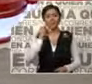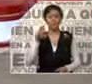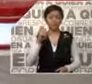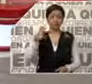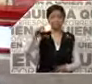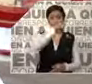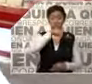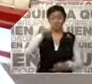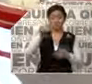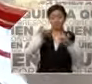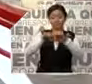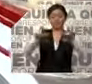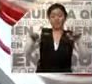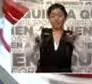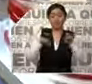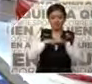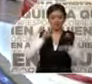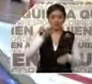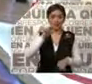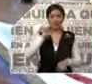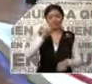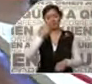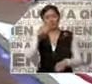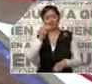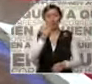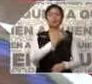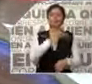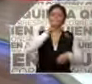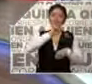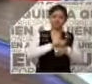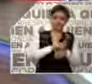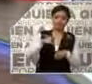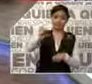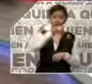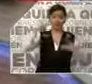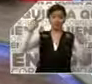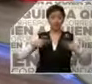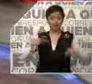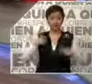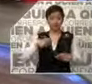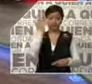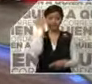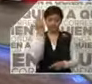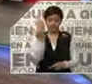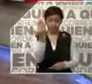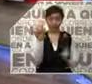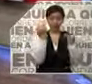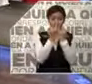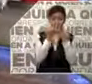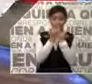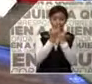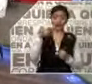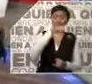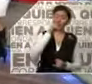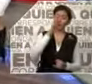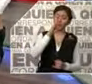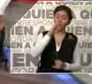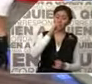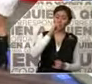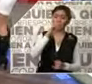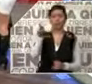Me Vale Grillo. ¿Cómo están, chicos? Buenos días, Susana. Sí. Buenos días, César. Porque el público lo pidió, estamos de regreso. Y Bruno Mesa. Hola, ¿cómo